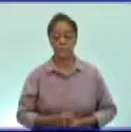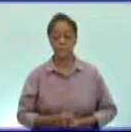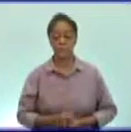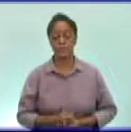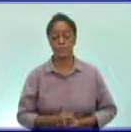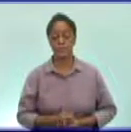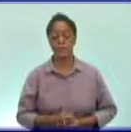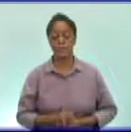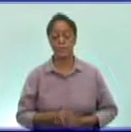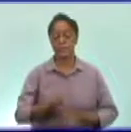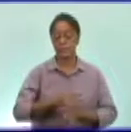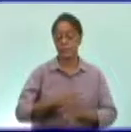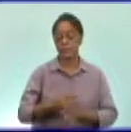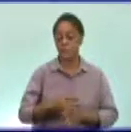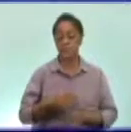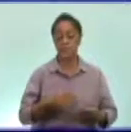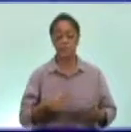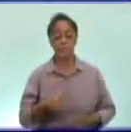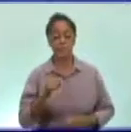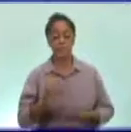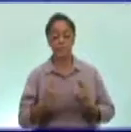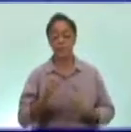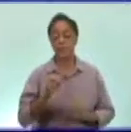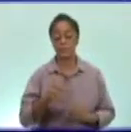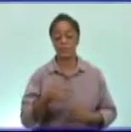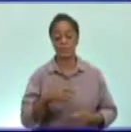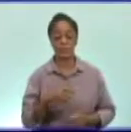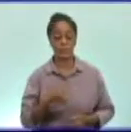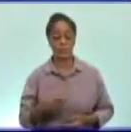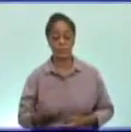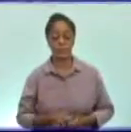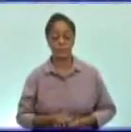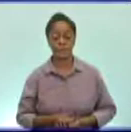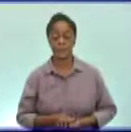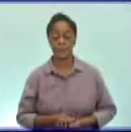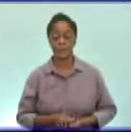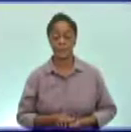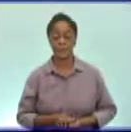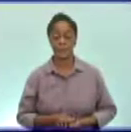que son variados. Aquí tenemos algunos de sus representantes.